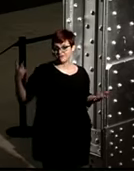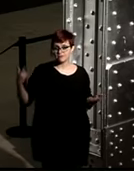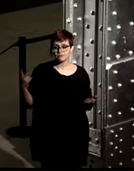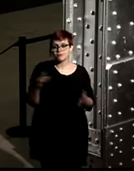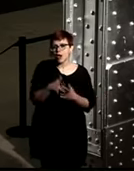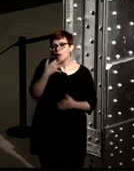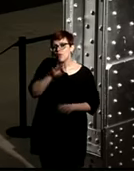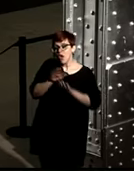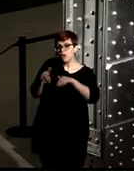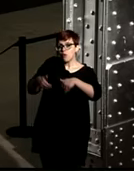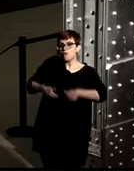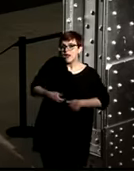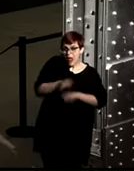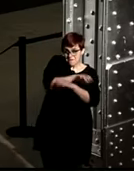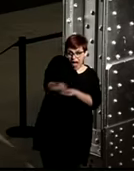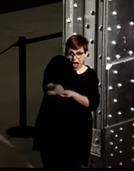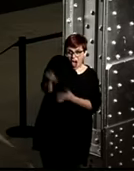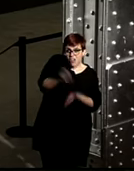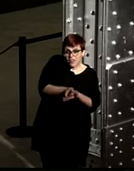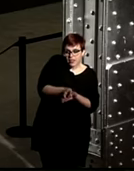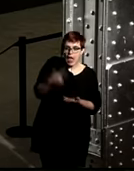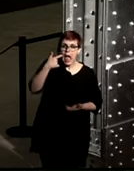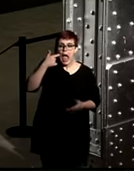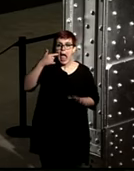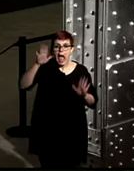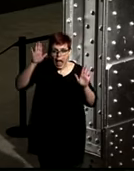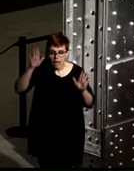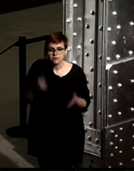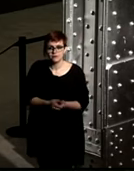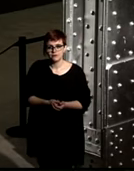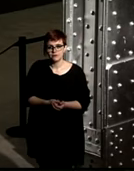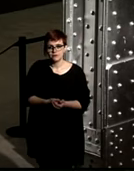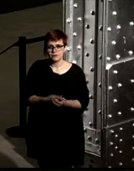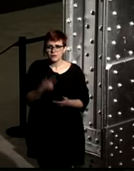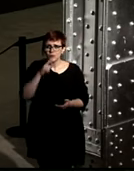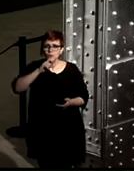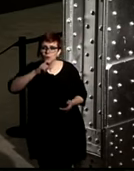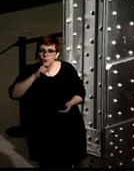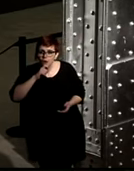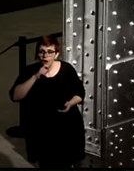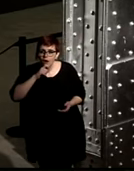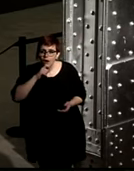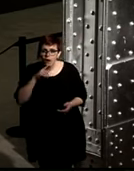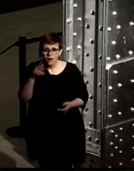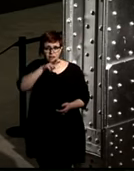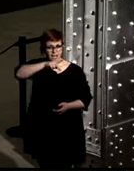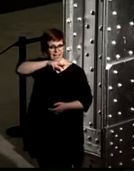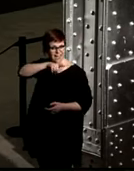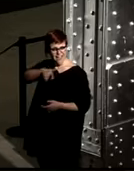Igual lo podemos devolver. ¿A dónde? ¿Al mar? Danke. ¿Cómo hablas alemán ya? Por su stipendium.